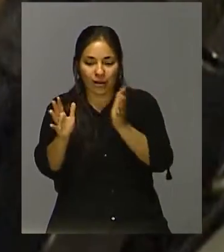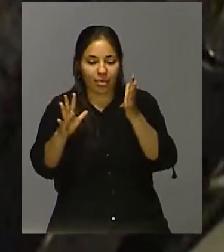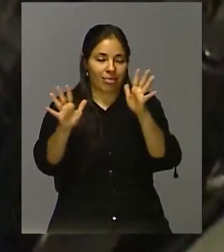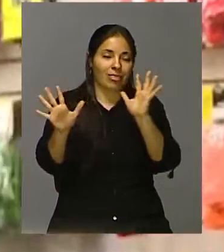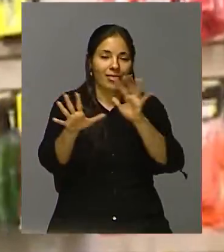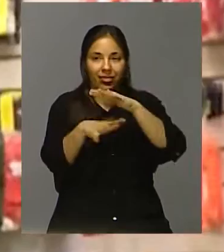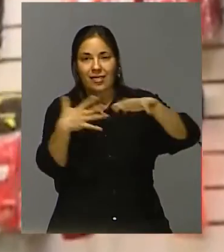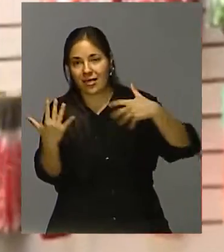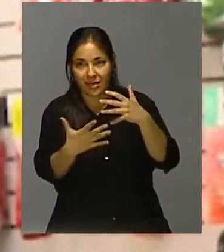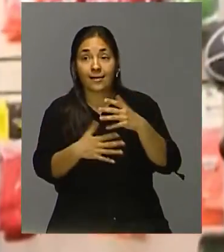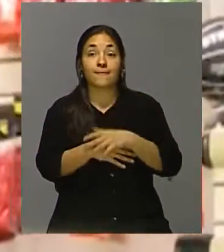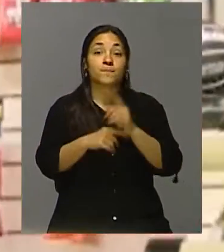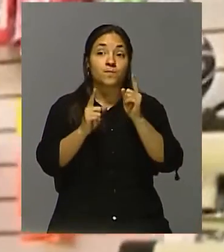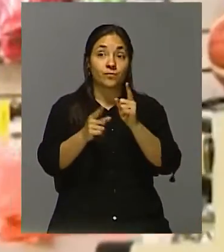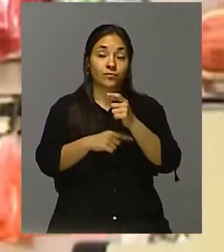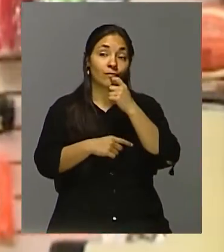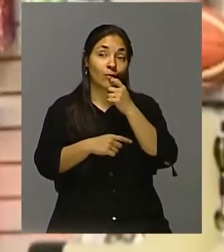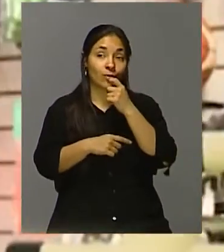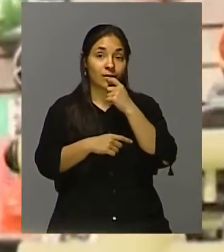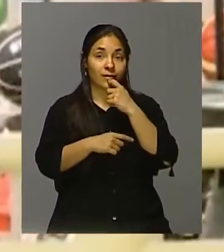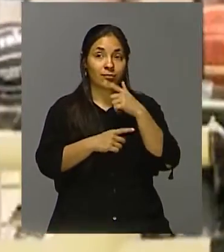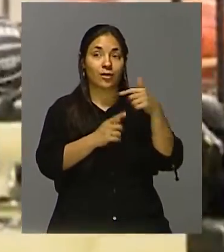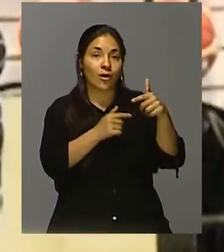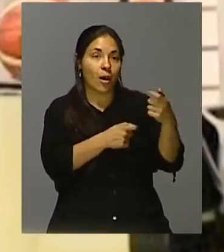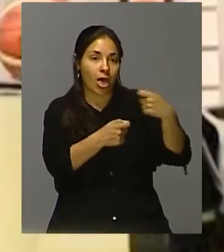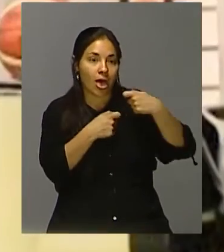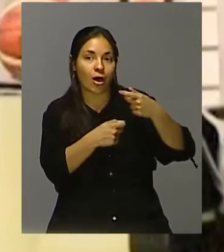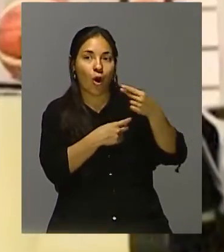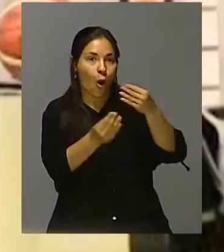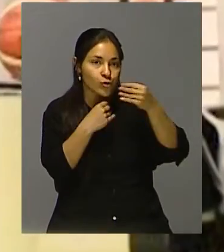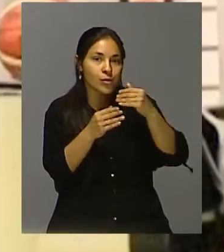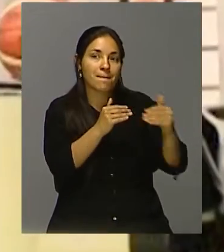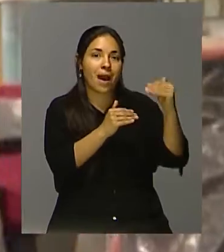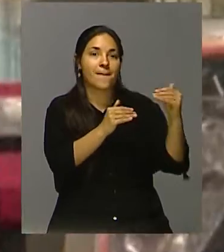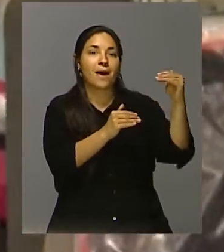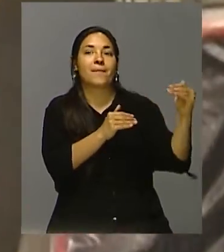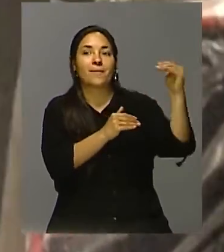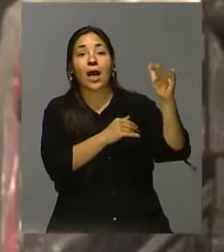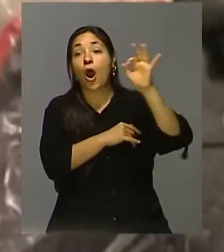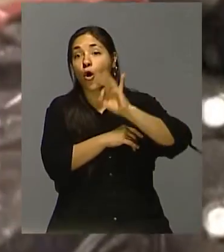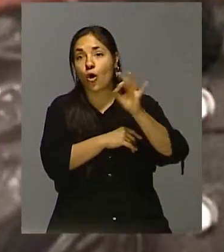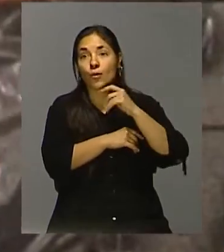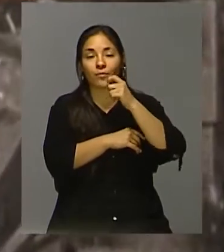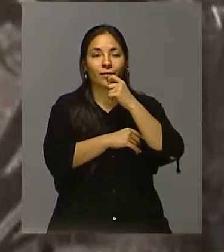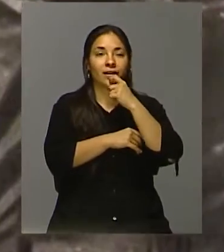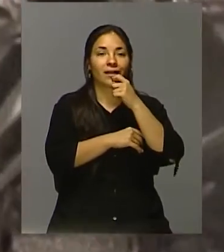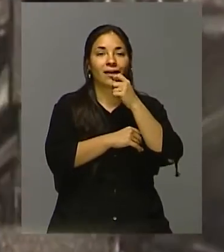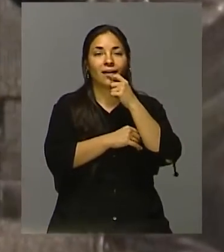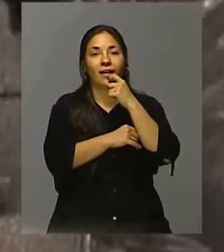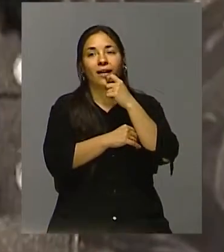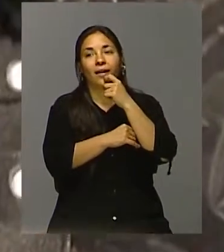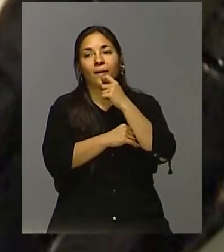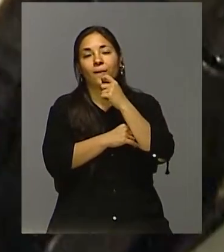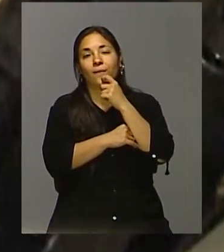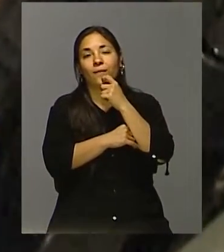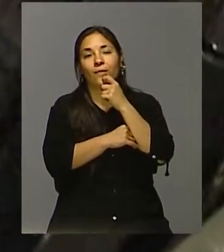es o acompañarte para que consumas más, o, entre comillas, aparecer para resolverte el problema de que